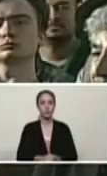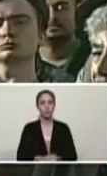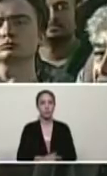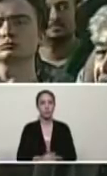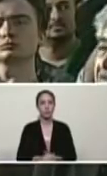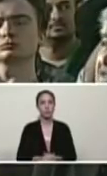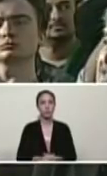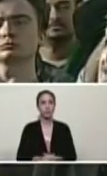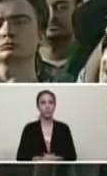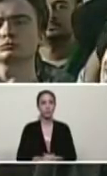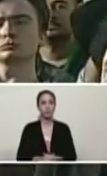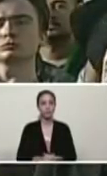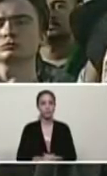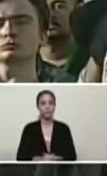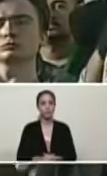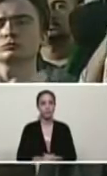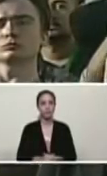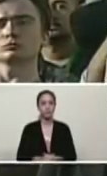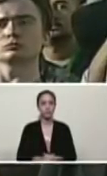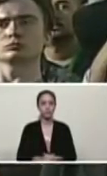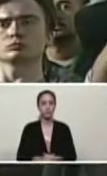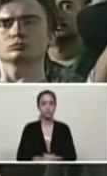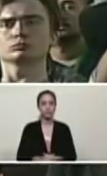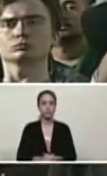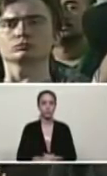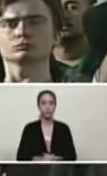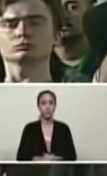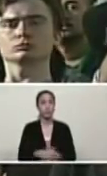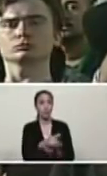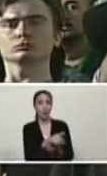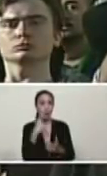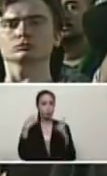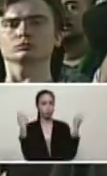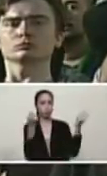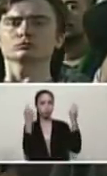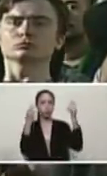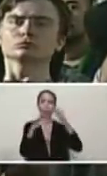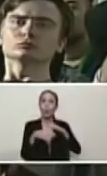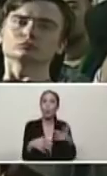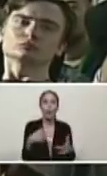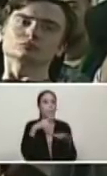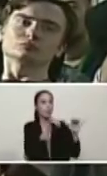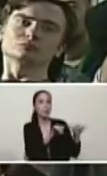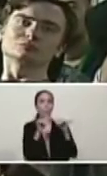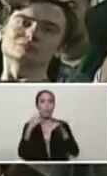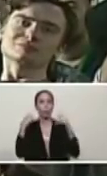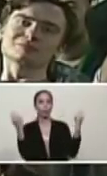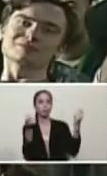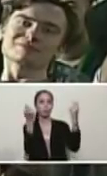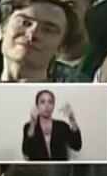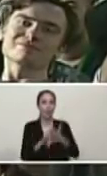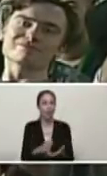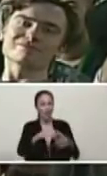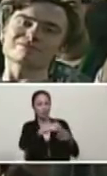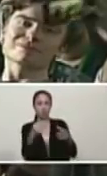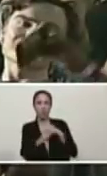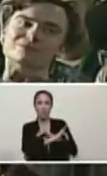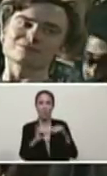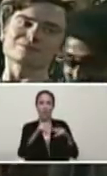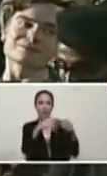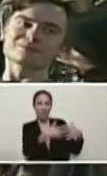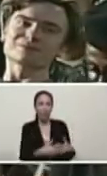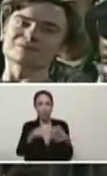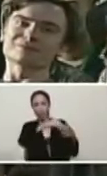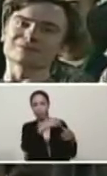Venezuela. Under this slogan, imperialism, hands off Venezuela. Utilizando este mismo eslogan, fuera las manos imperialistas